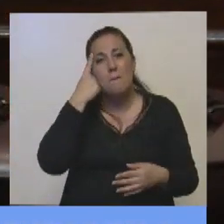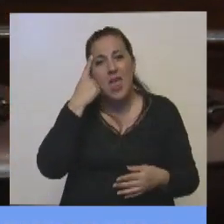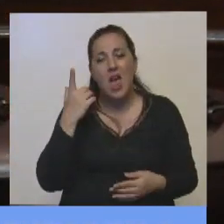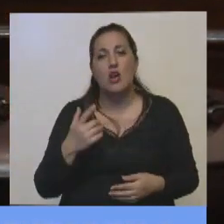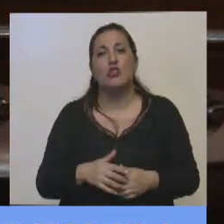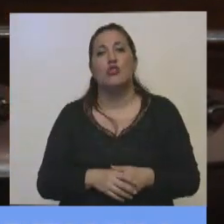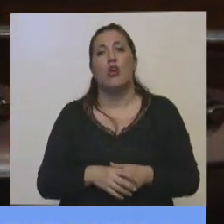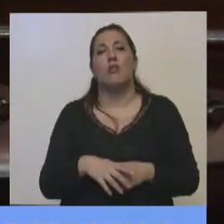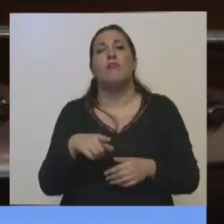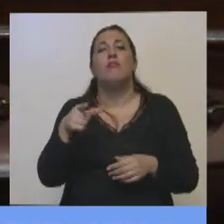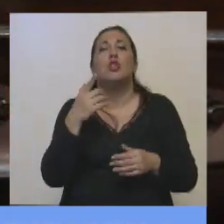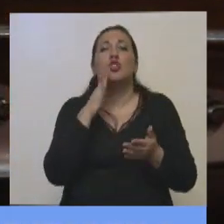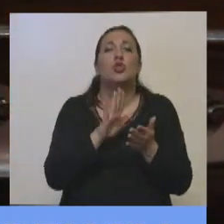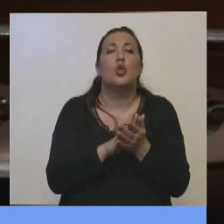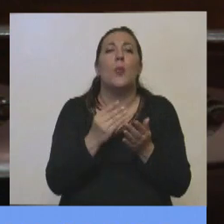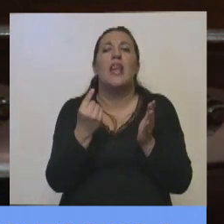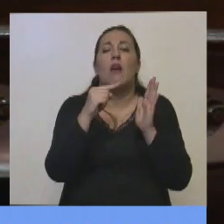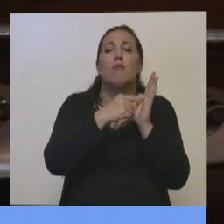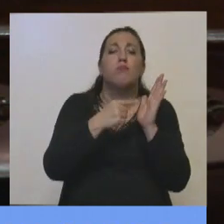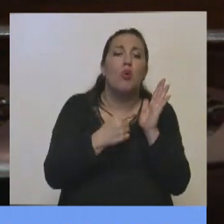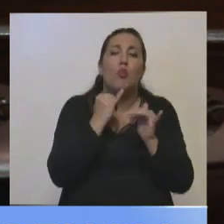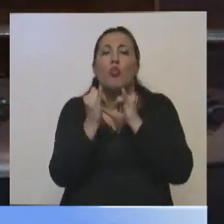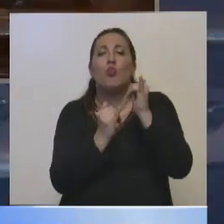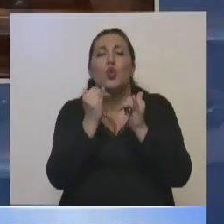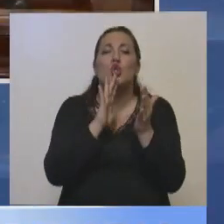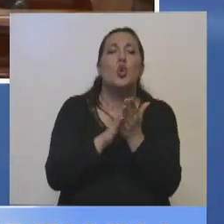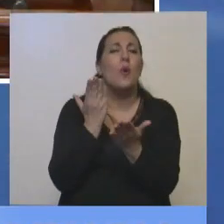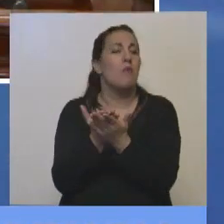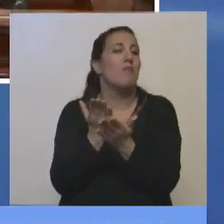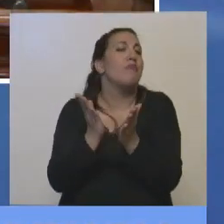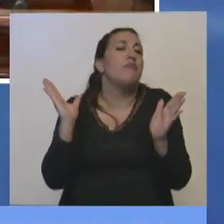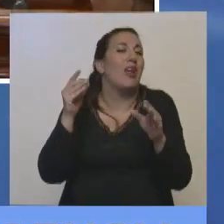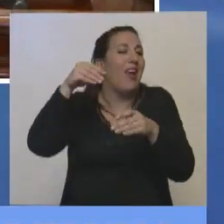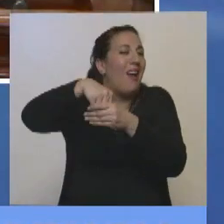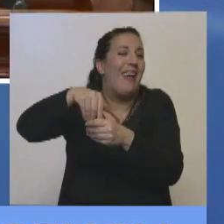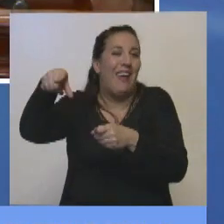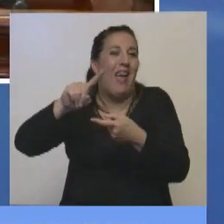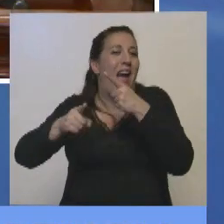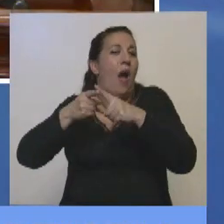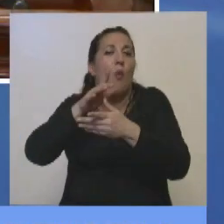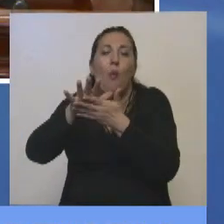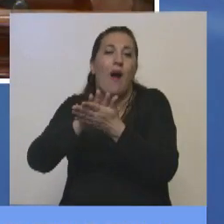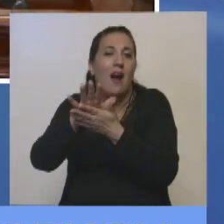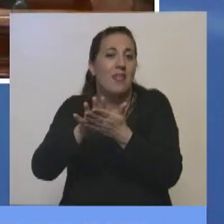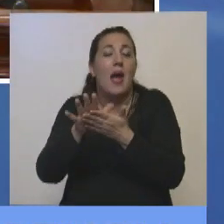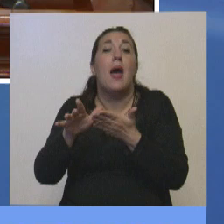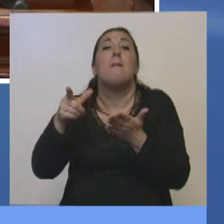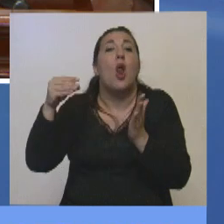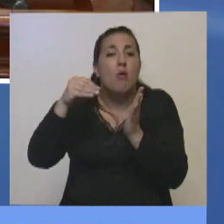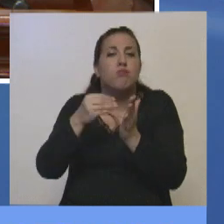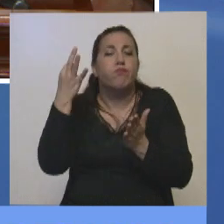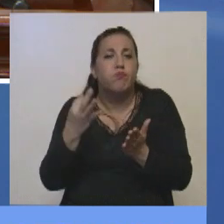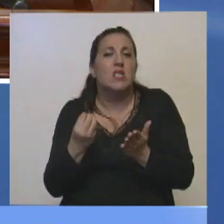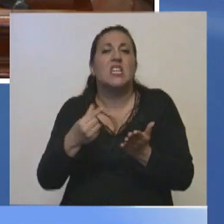referencia a los puntos de la oferta porque digo es una negociación pero básicamente está intentando quita de intereses